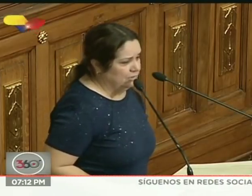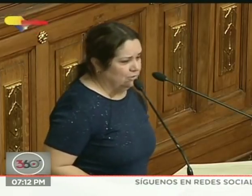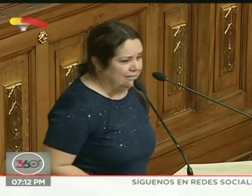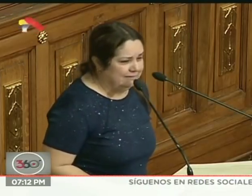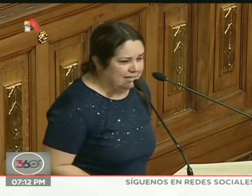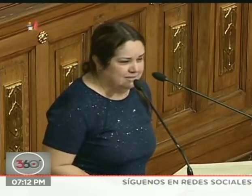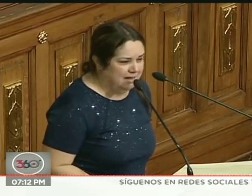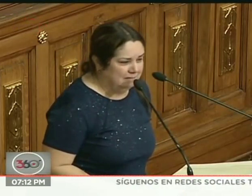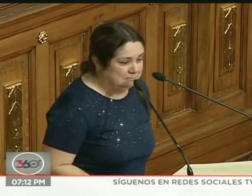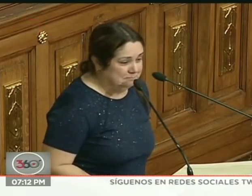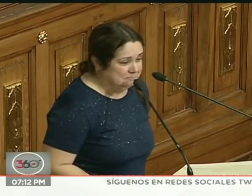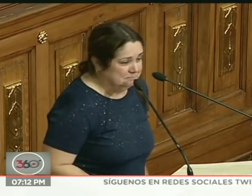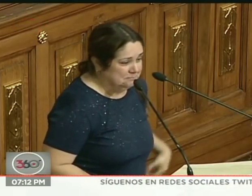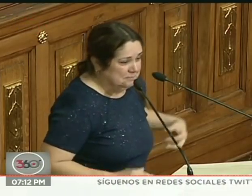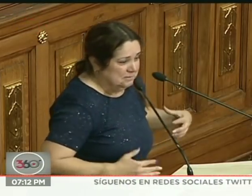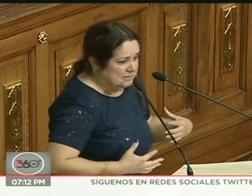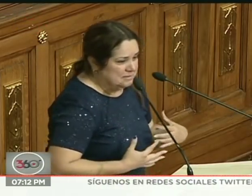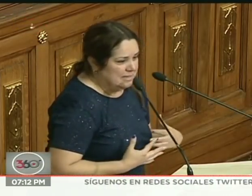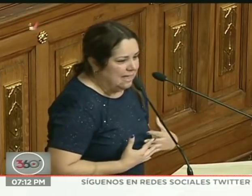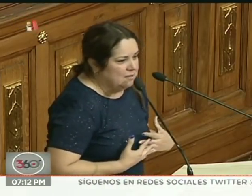El protector del Táchira,